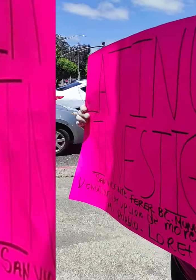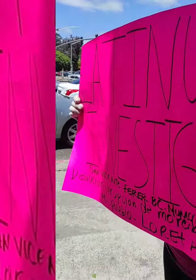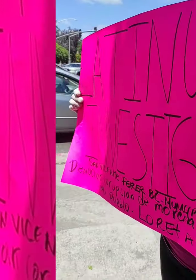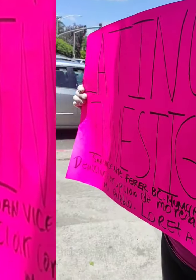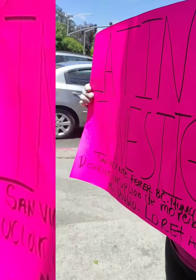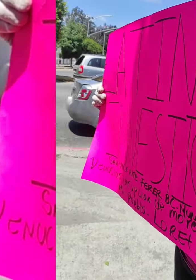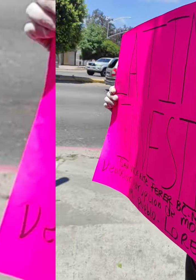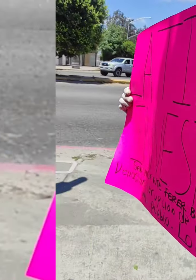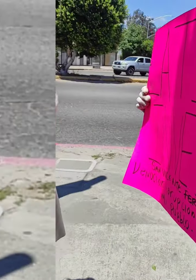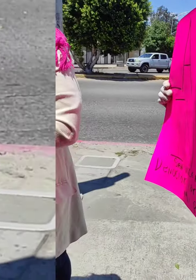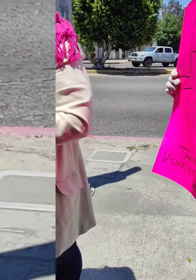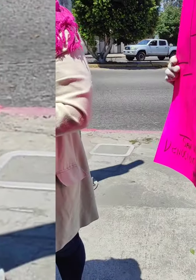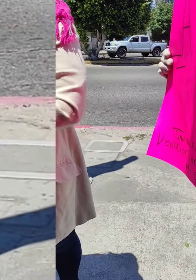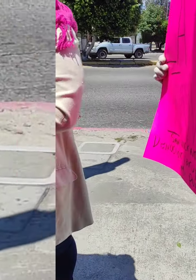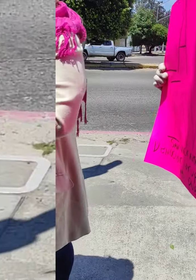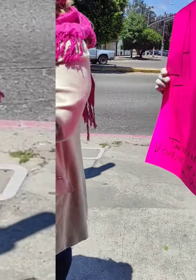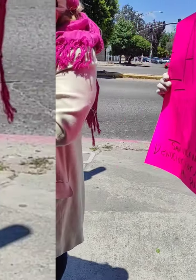mismo.